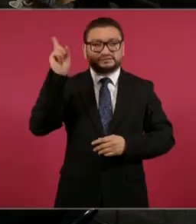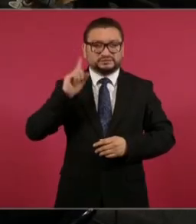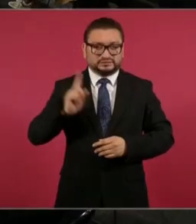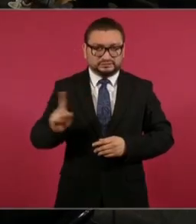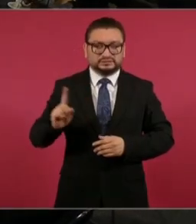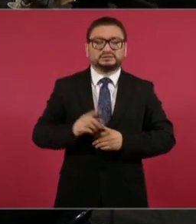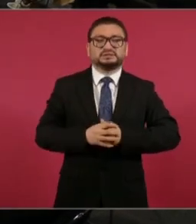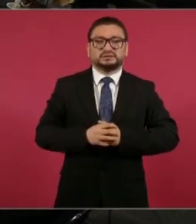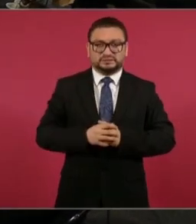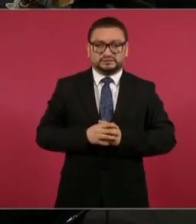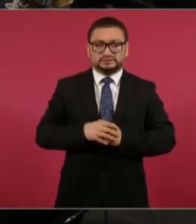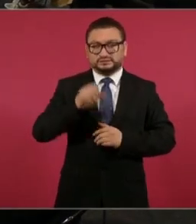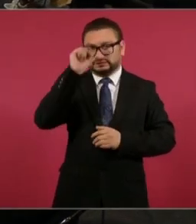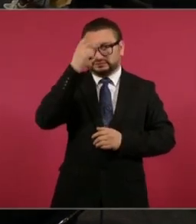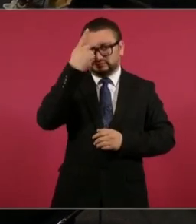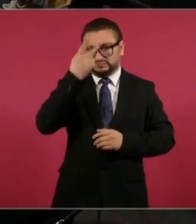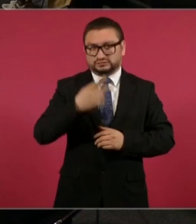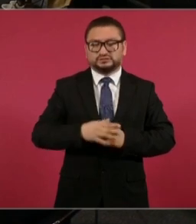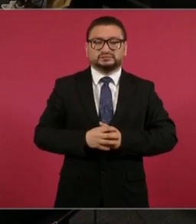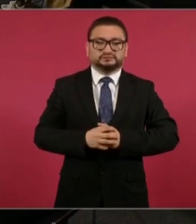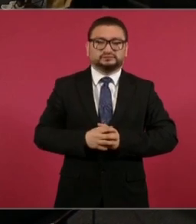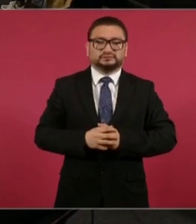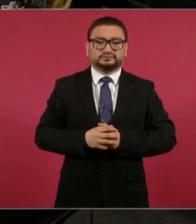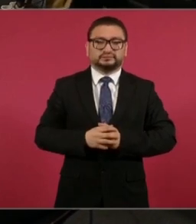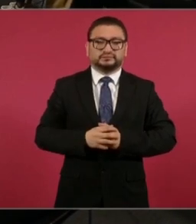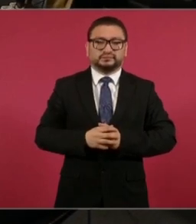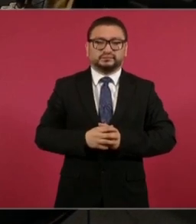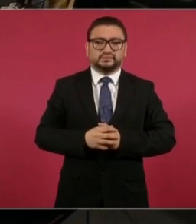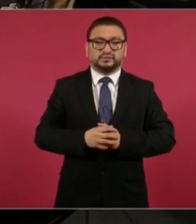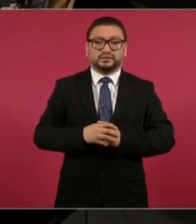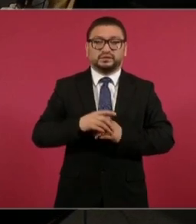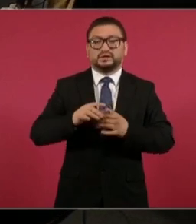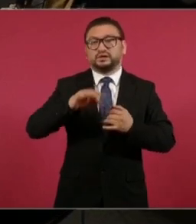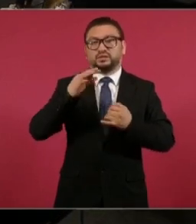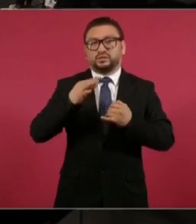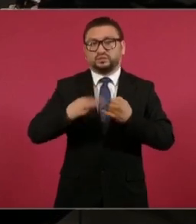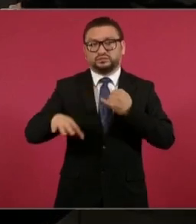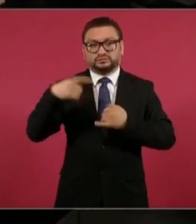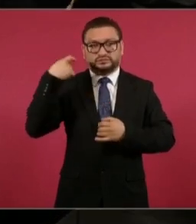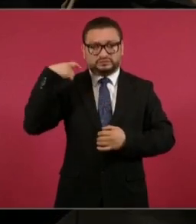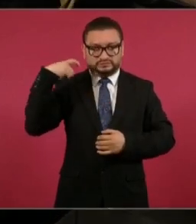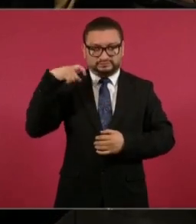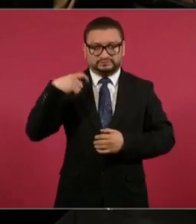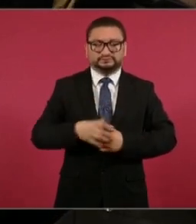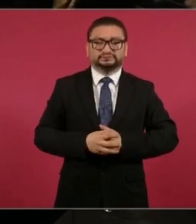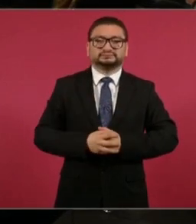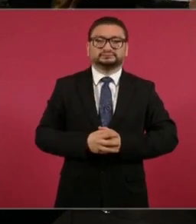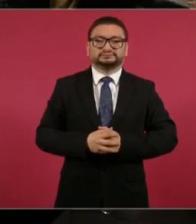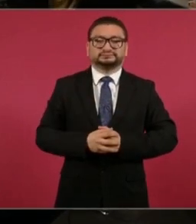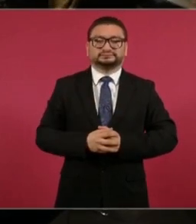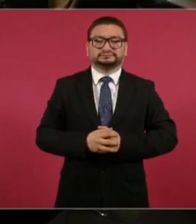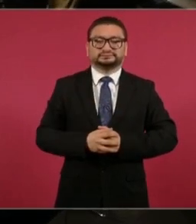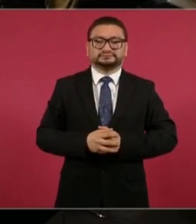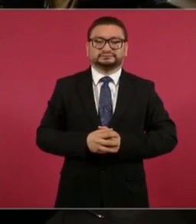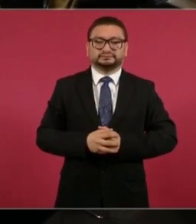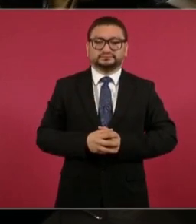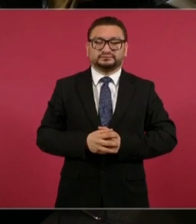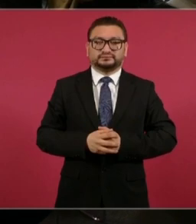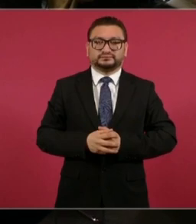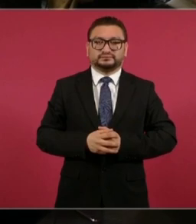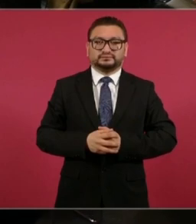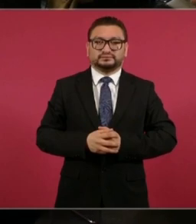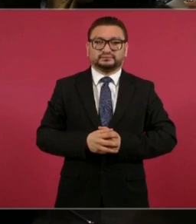Zacatecas San Luis Potosí y terminamos en Querétaro el